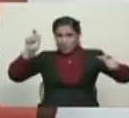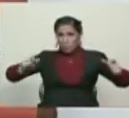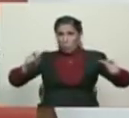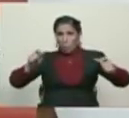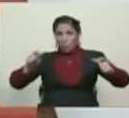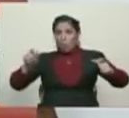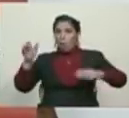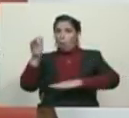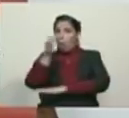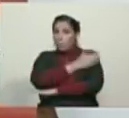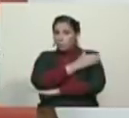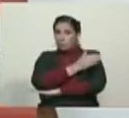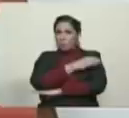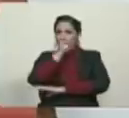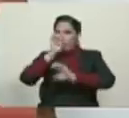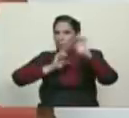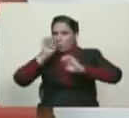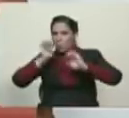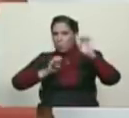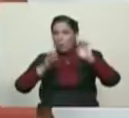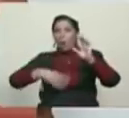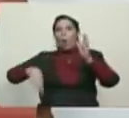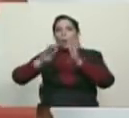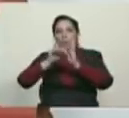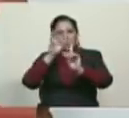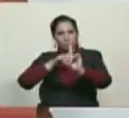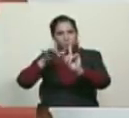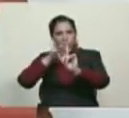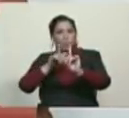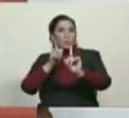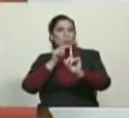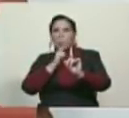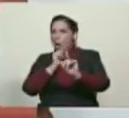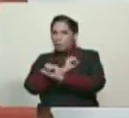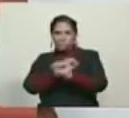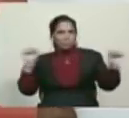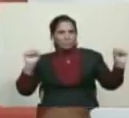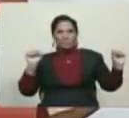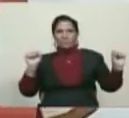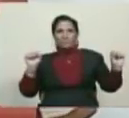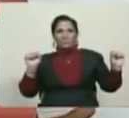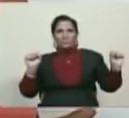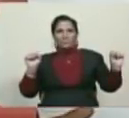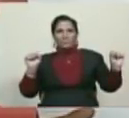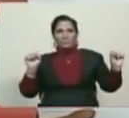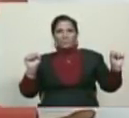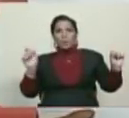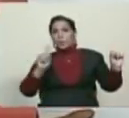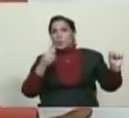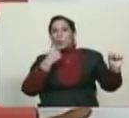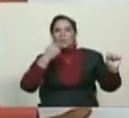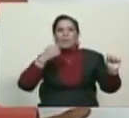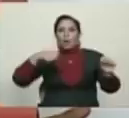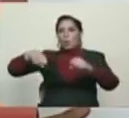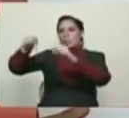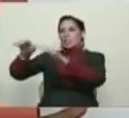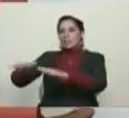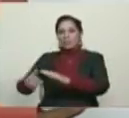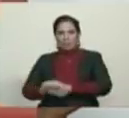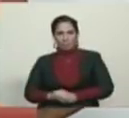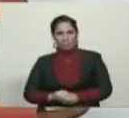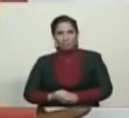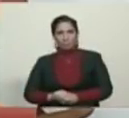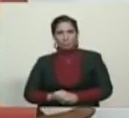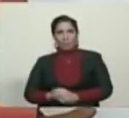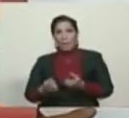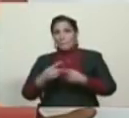quieren engañar. No hay posibilidad, no tienen posibilidad. Yo no les digo que se rindan, pero